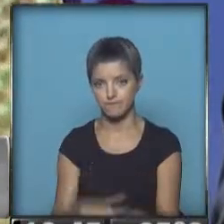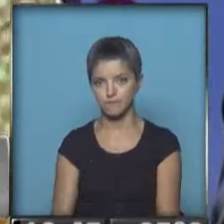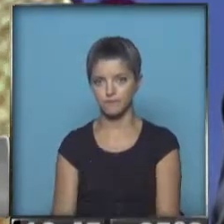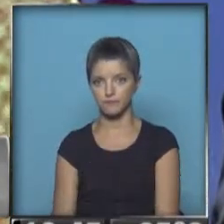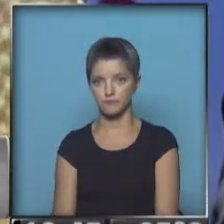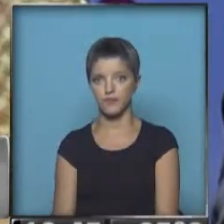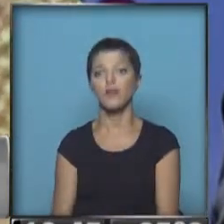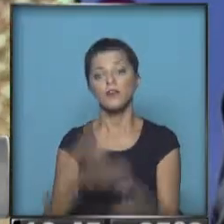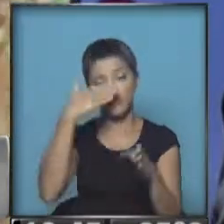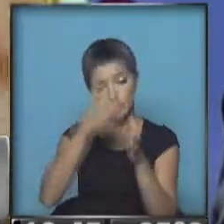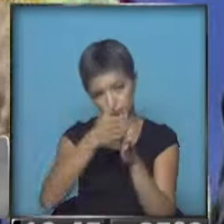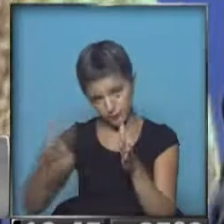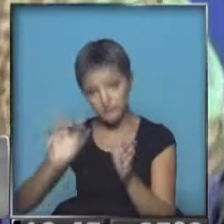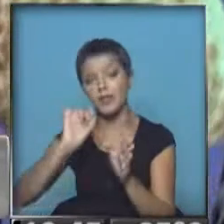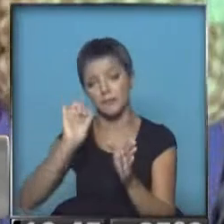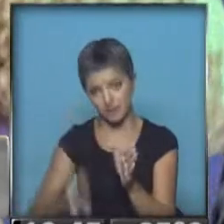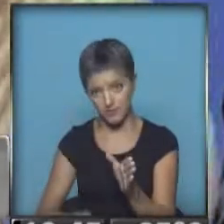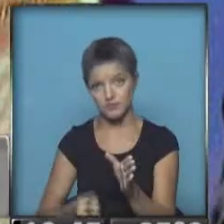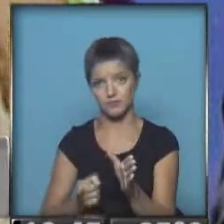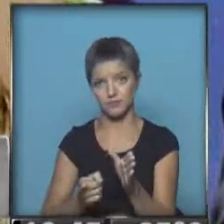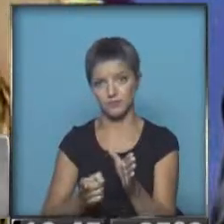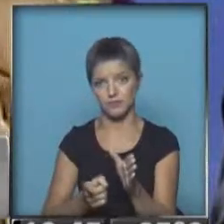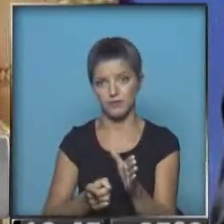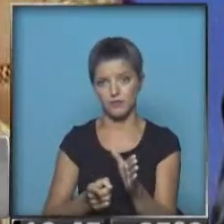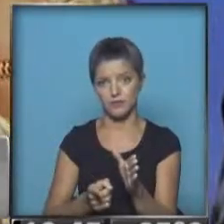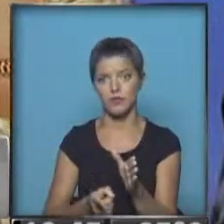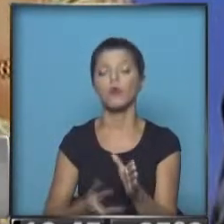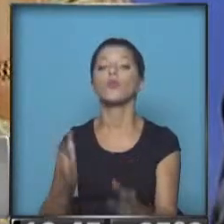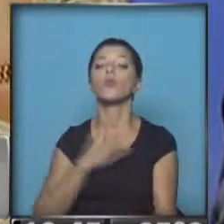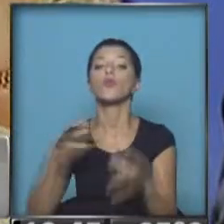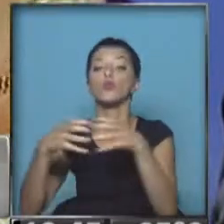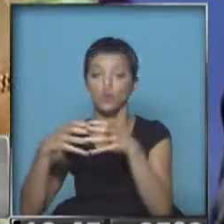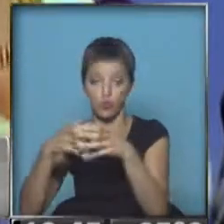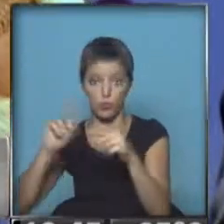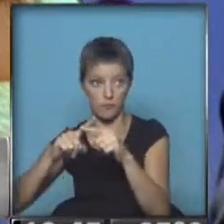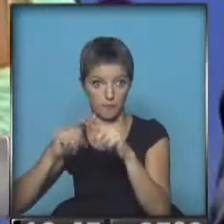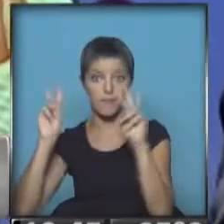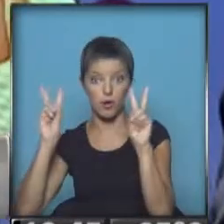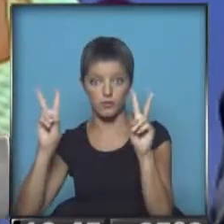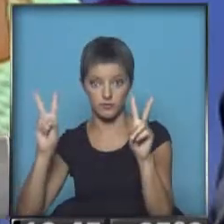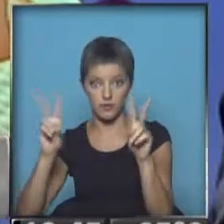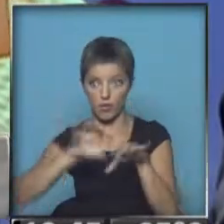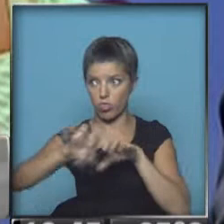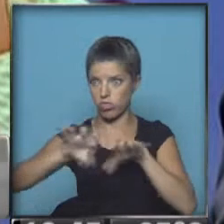Y fue lo que pasó después también, cuando desprendimientos de nuestro partido